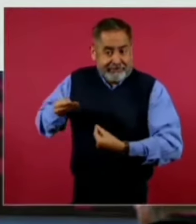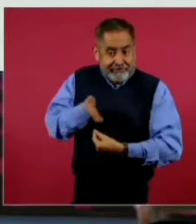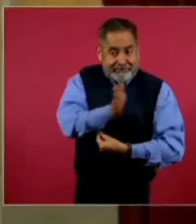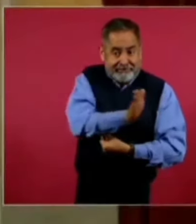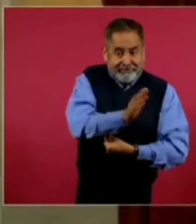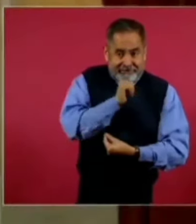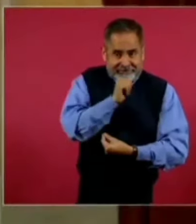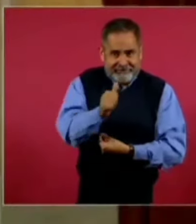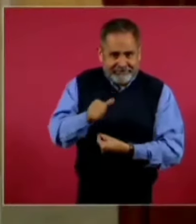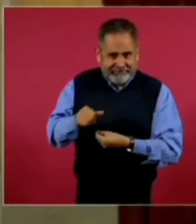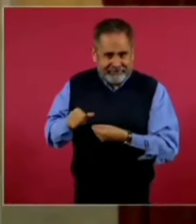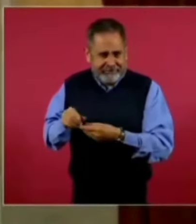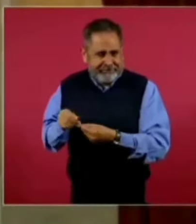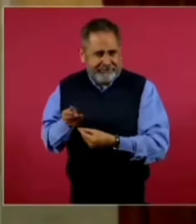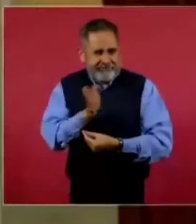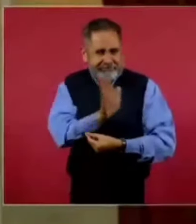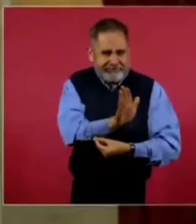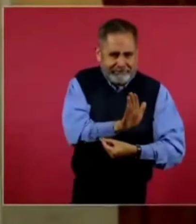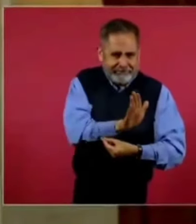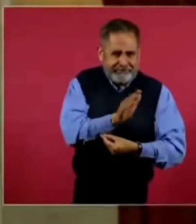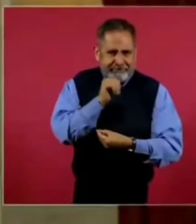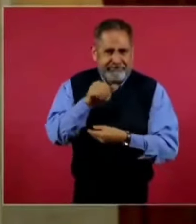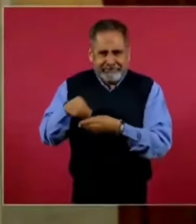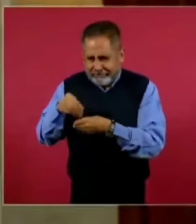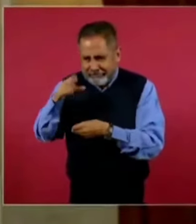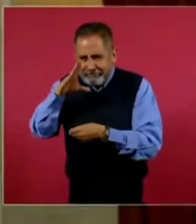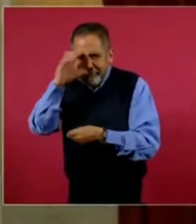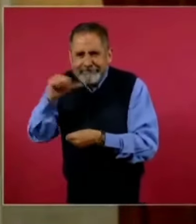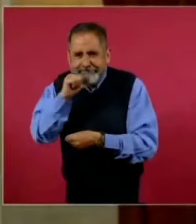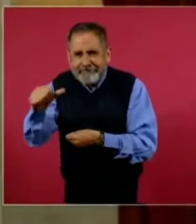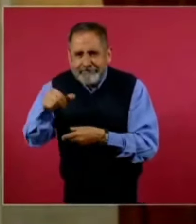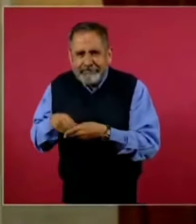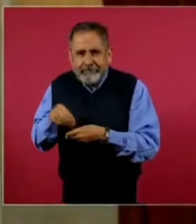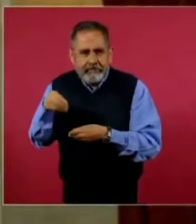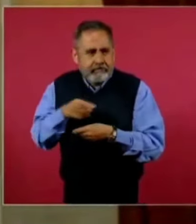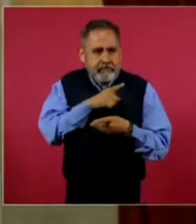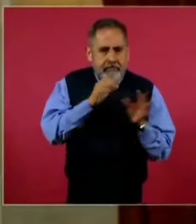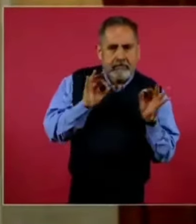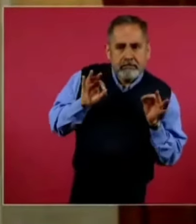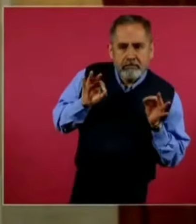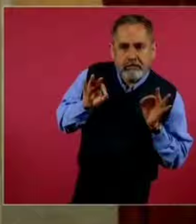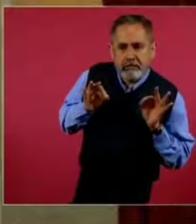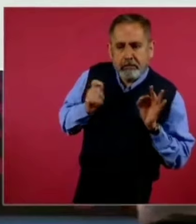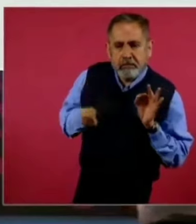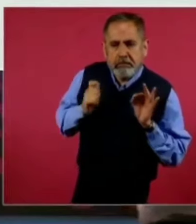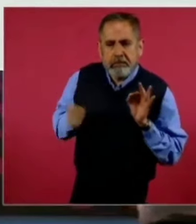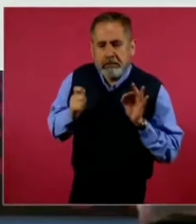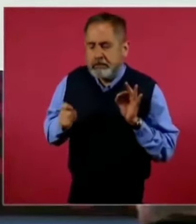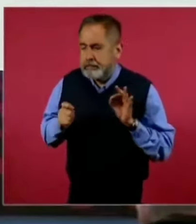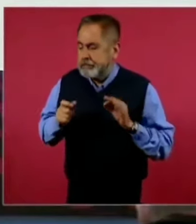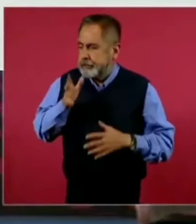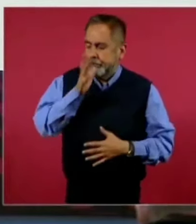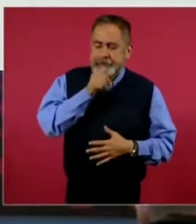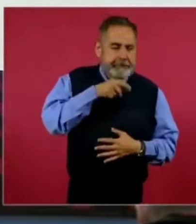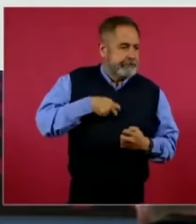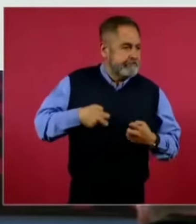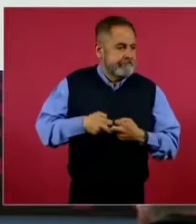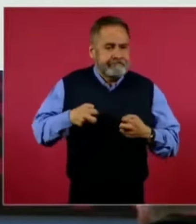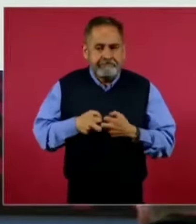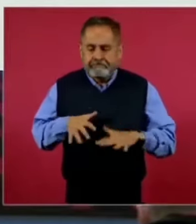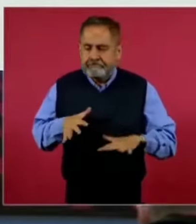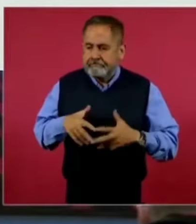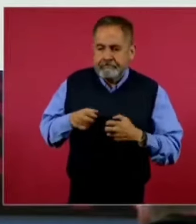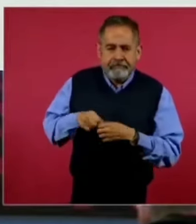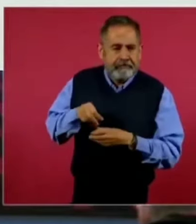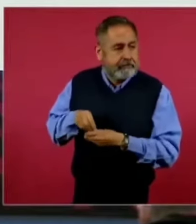una hojita, que era una foto, no era nada, pero él se le iban los ojos viendo y volvió